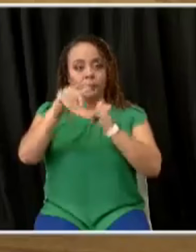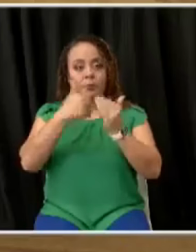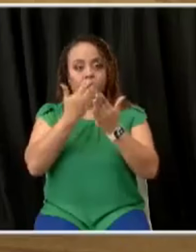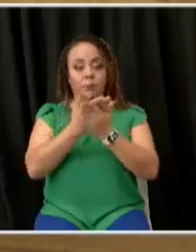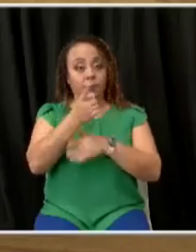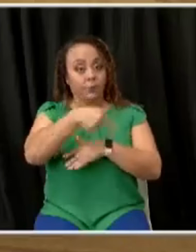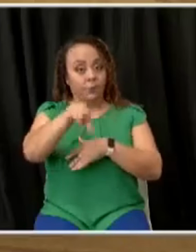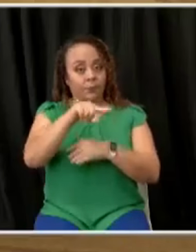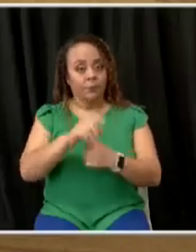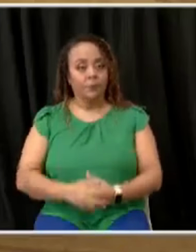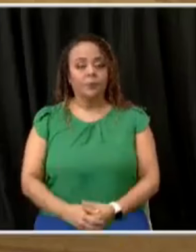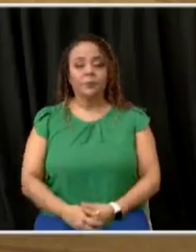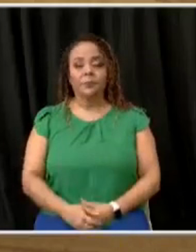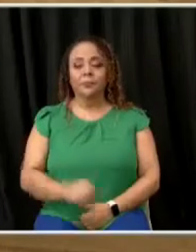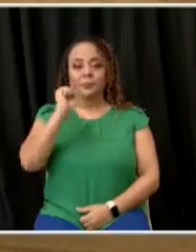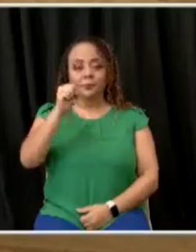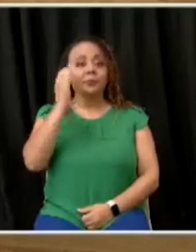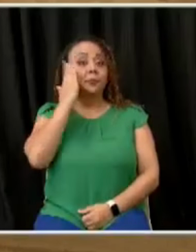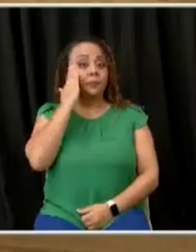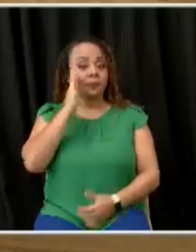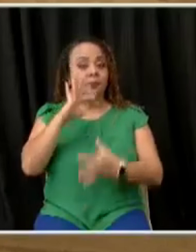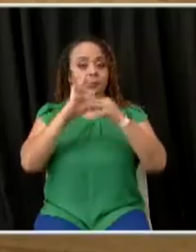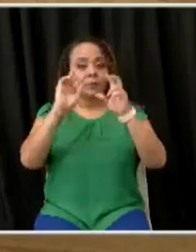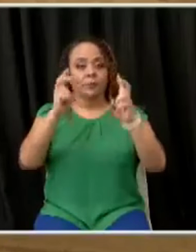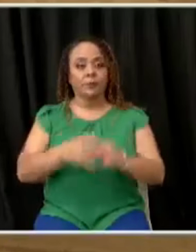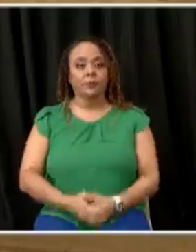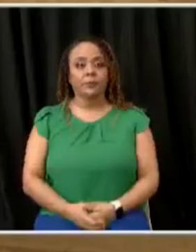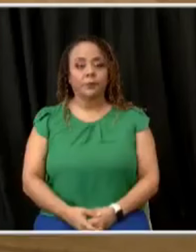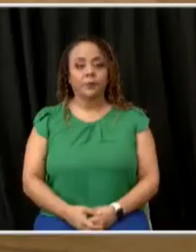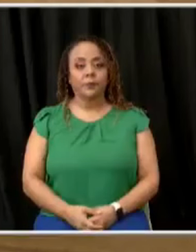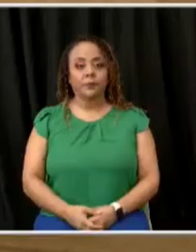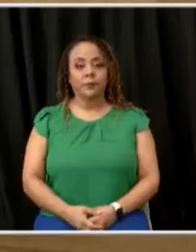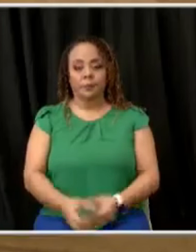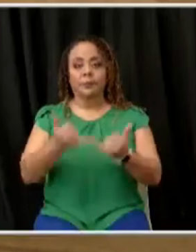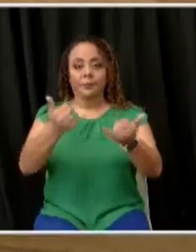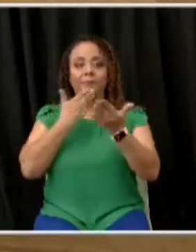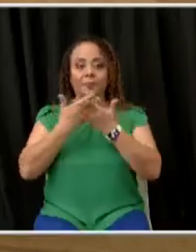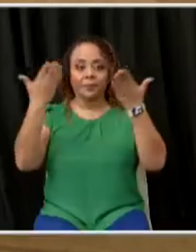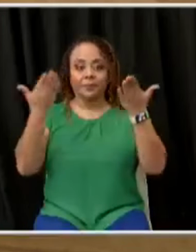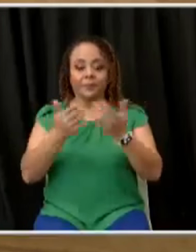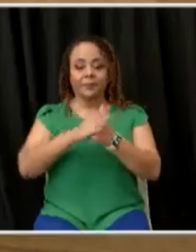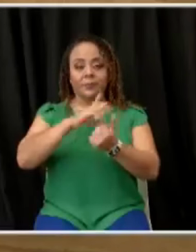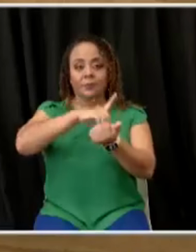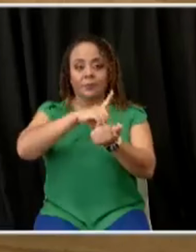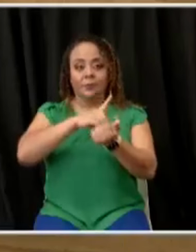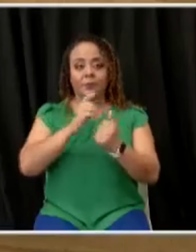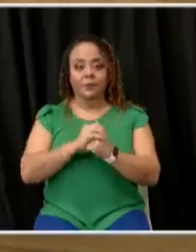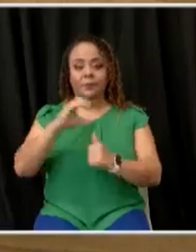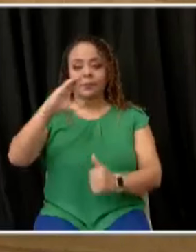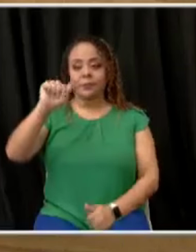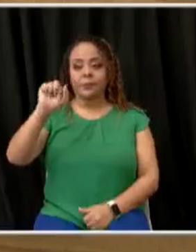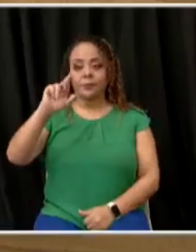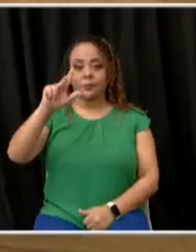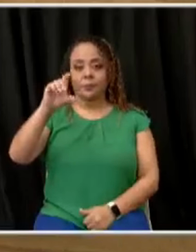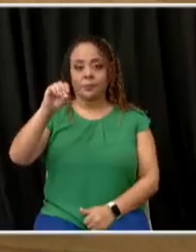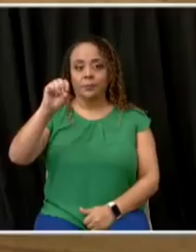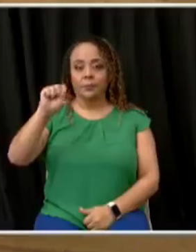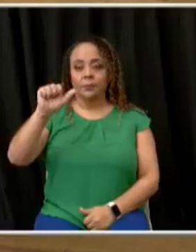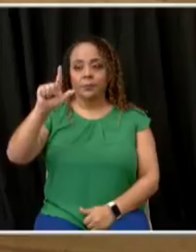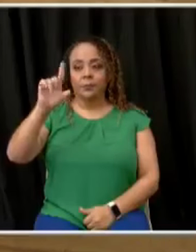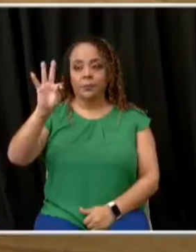todos ustedes puedan conocer sobre este tema. Seguidamente le damos la bienvenida al doctor Carlos Altamirano Pozo.